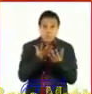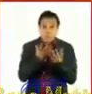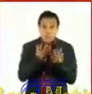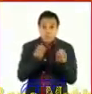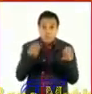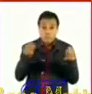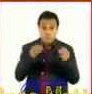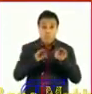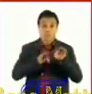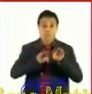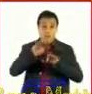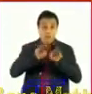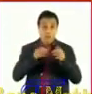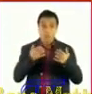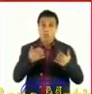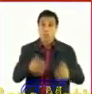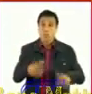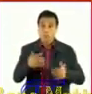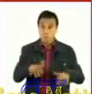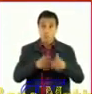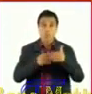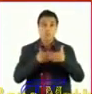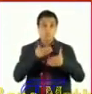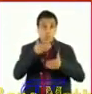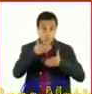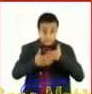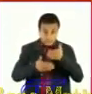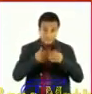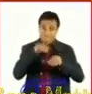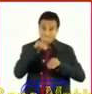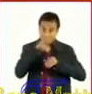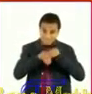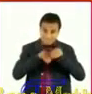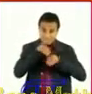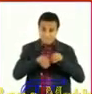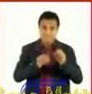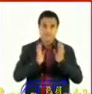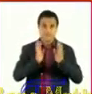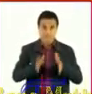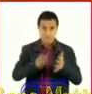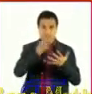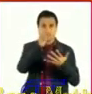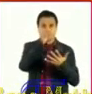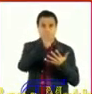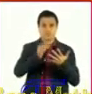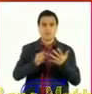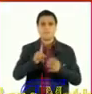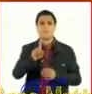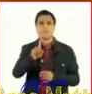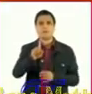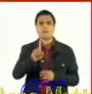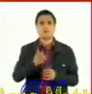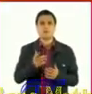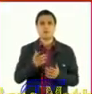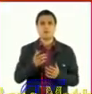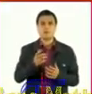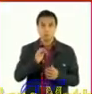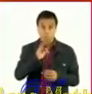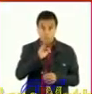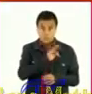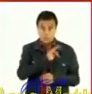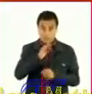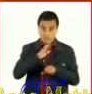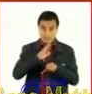hacer en nuestro proceso técnico. Ya tenemos estas acciones, pero podemos desglosarlas todavía